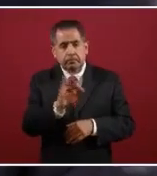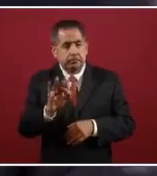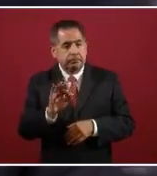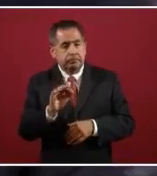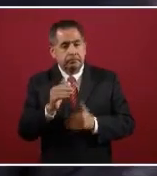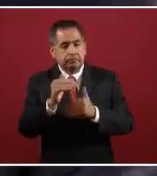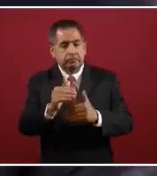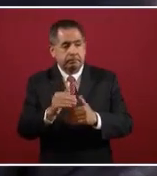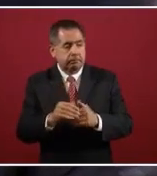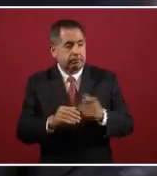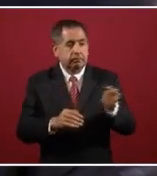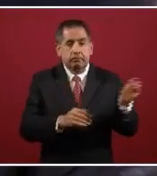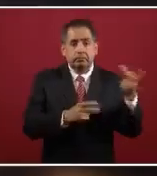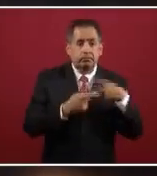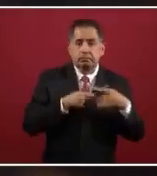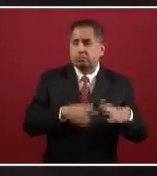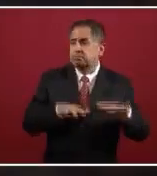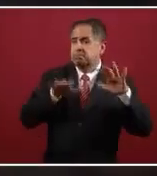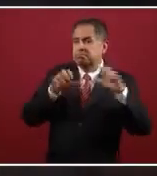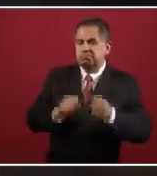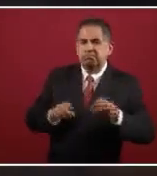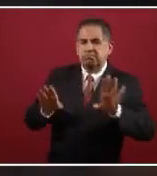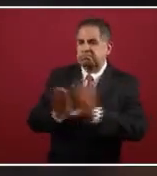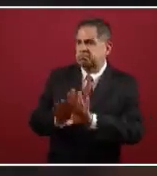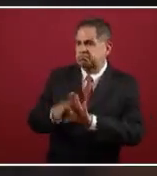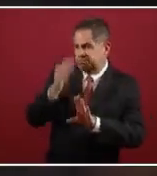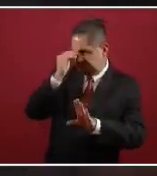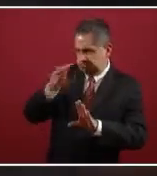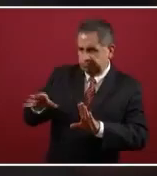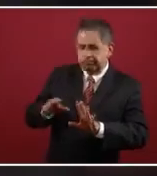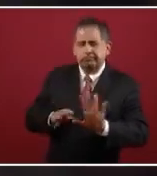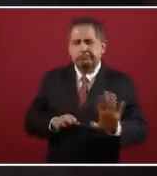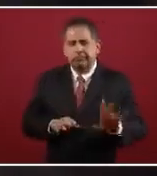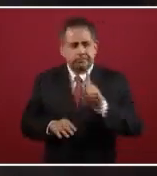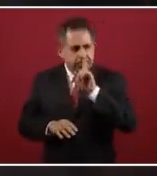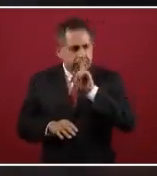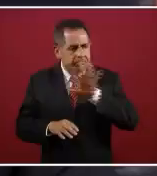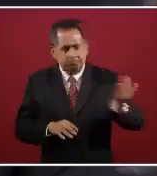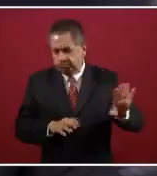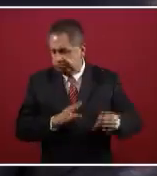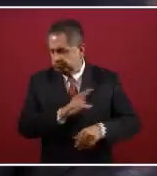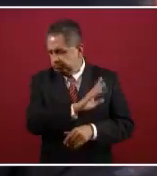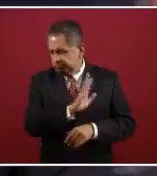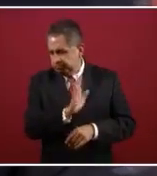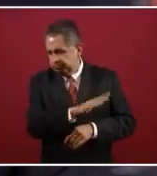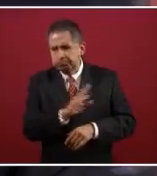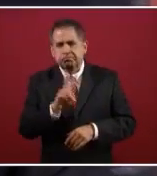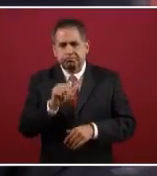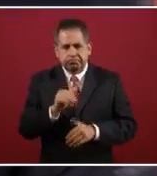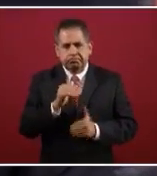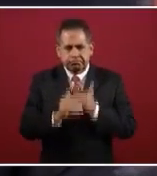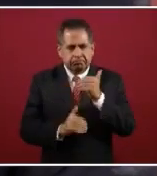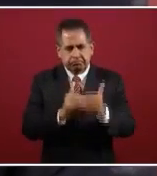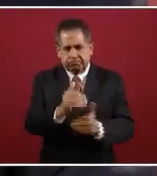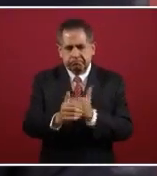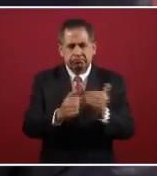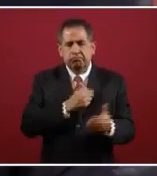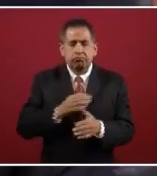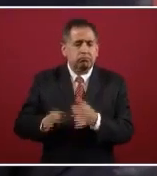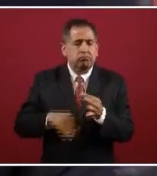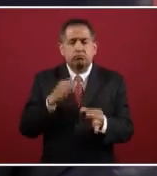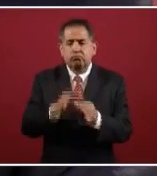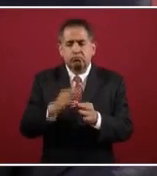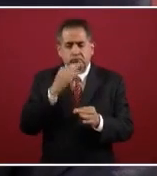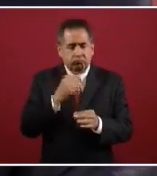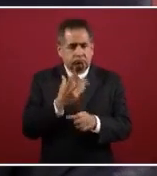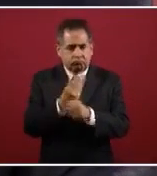para chantajear. Entonces, mejor no hablamos de eso, se va avanzando, vamos a cumplir con terminar